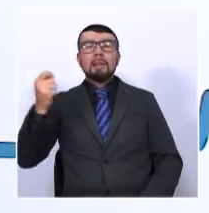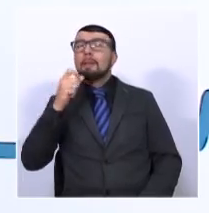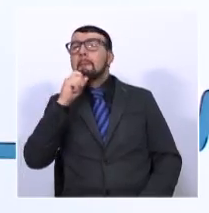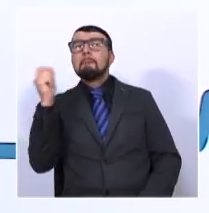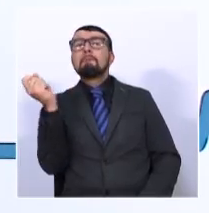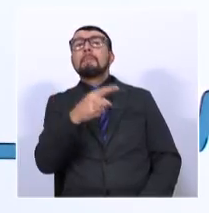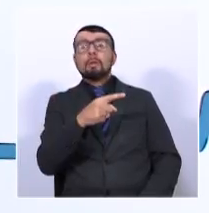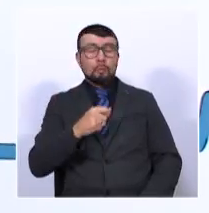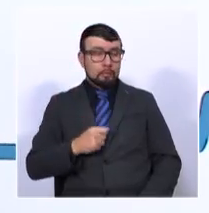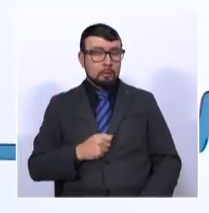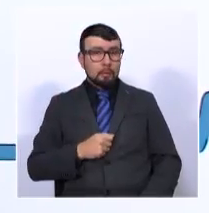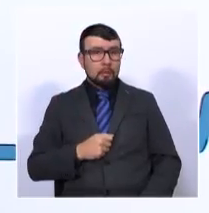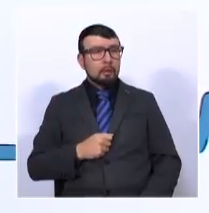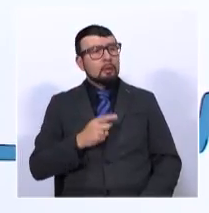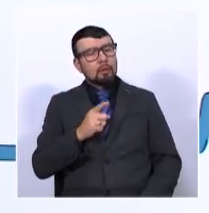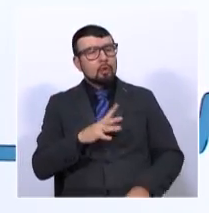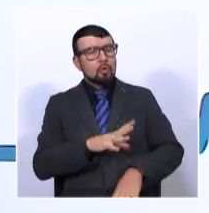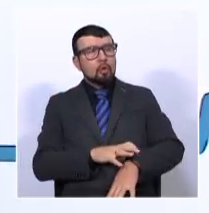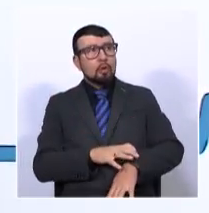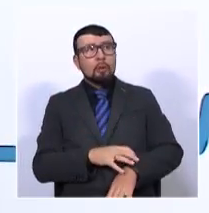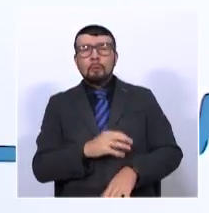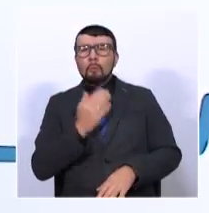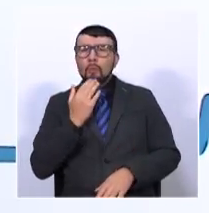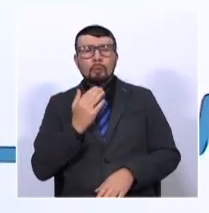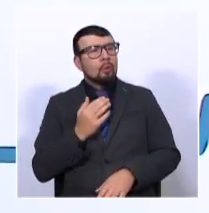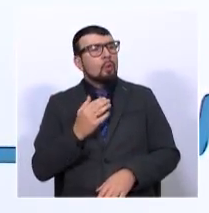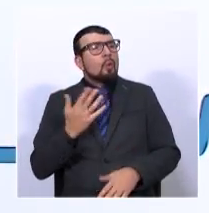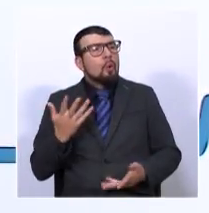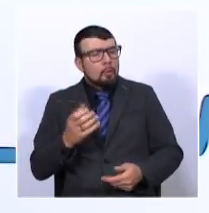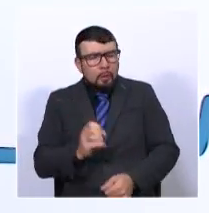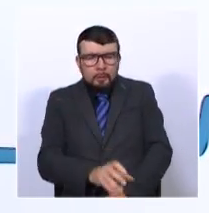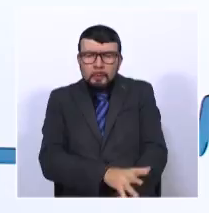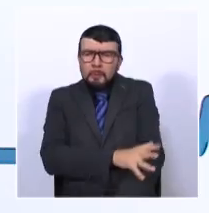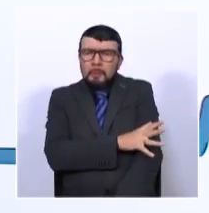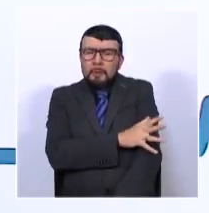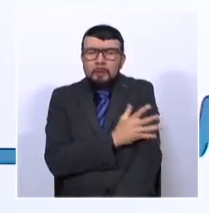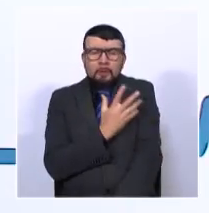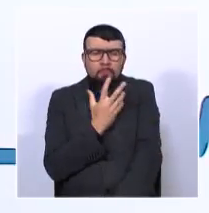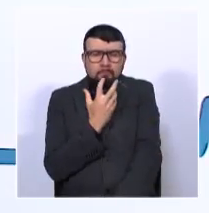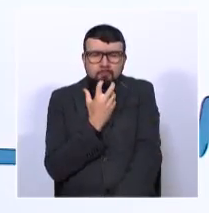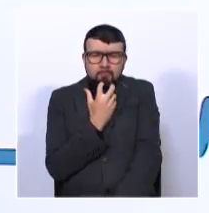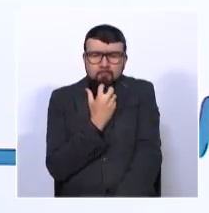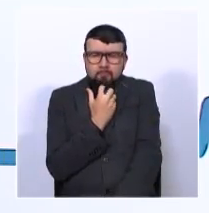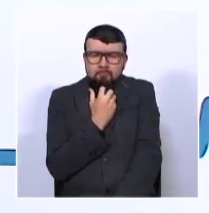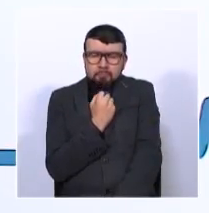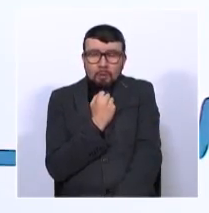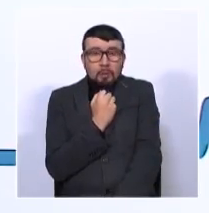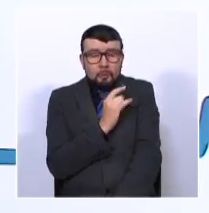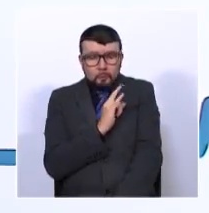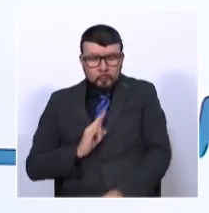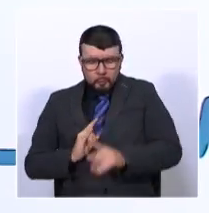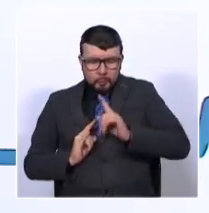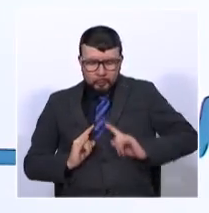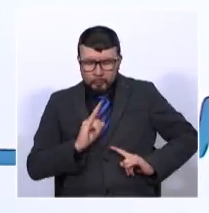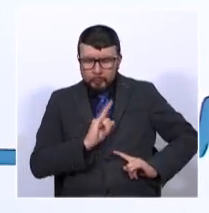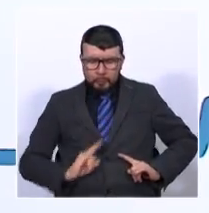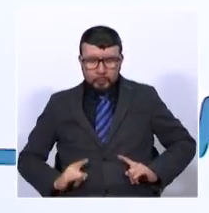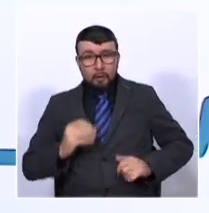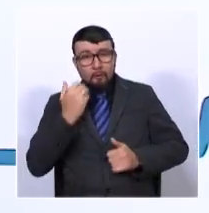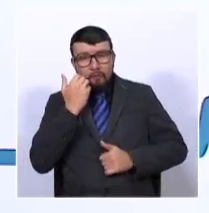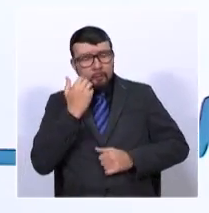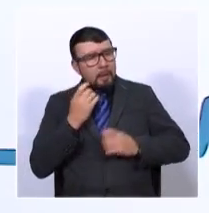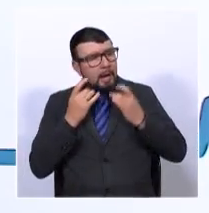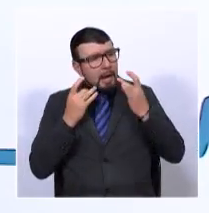Rojas, quisiera que hablaran cómo las emociones reprimidas producen enfermedades graves. Dios